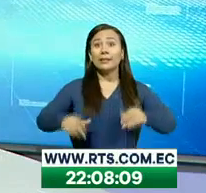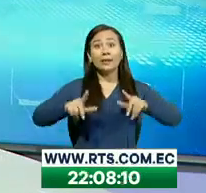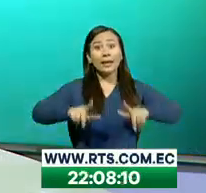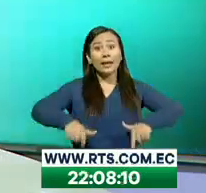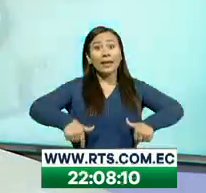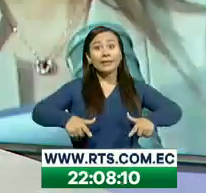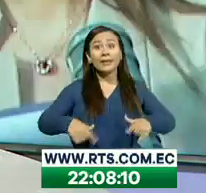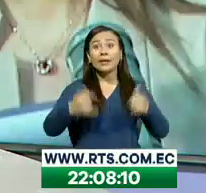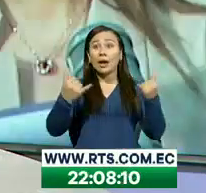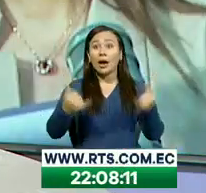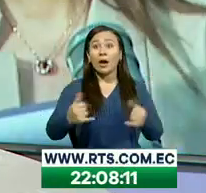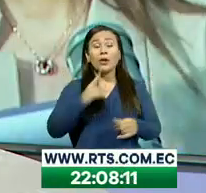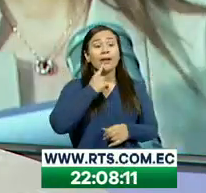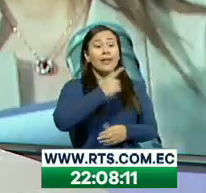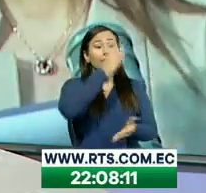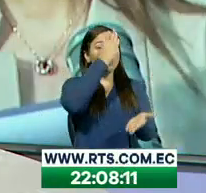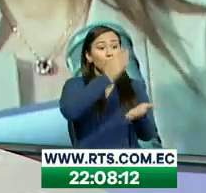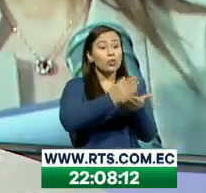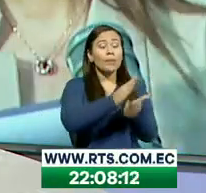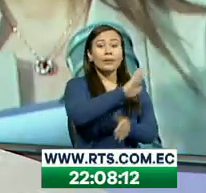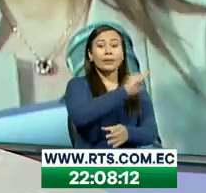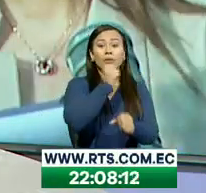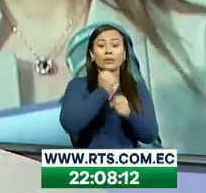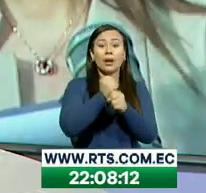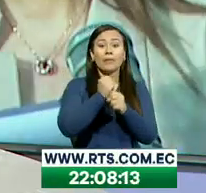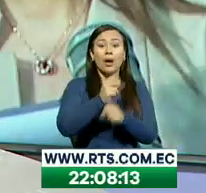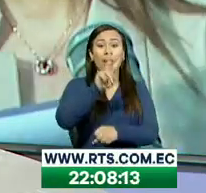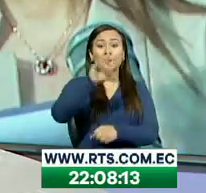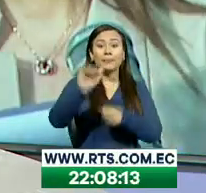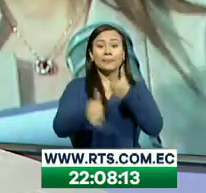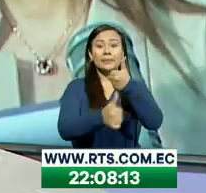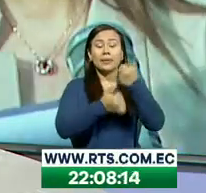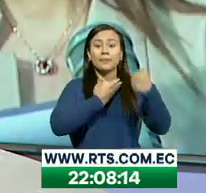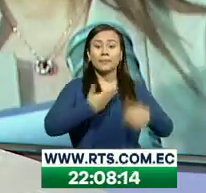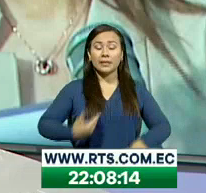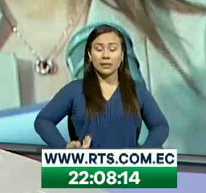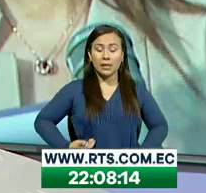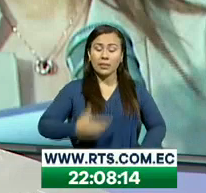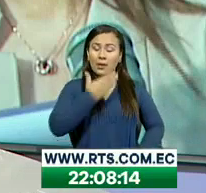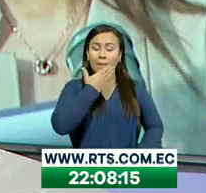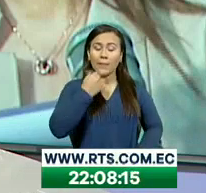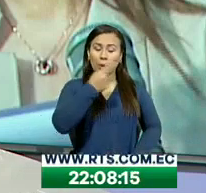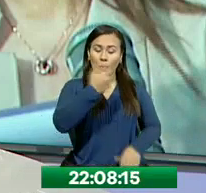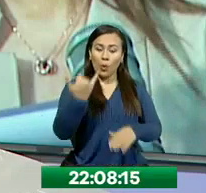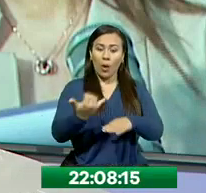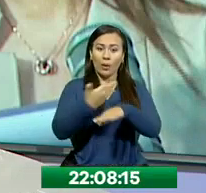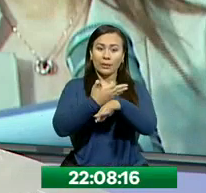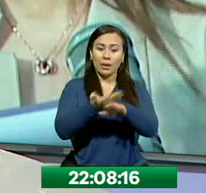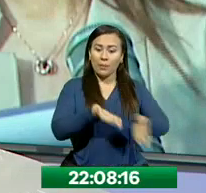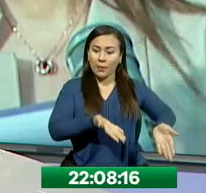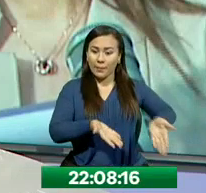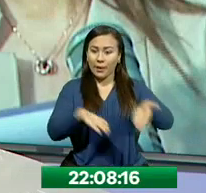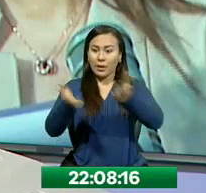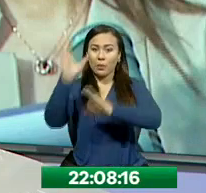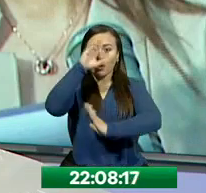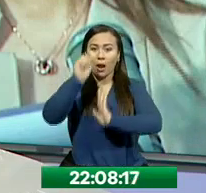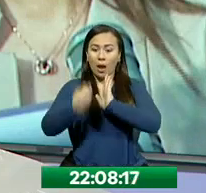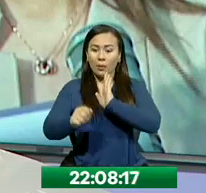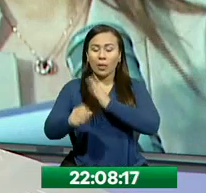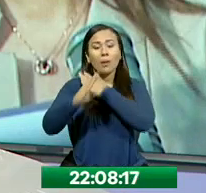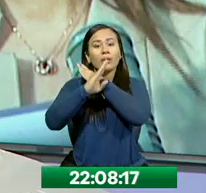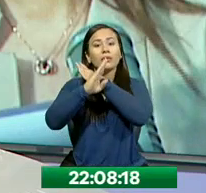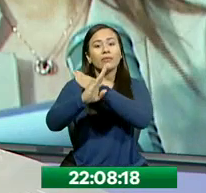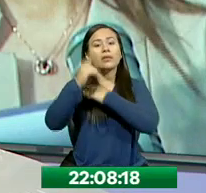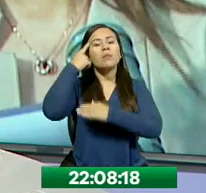Moreno retiró las funciones a la vicepresidenta María Alejandra Vicuña para que pueda ejercer su respectiva defensa ante las denuncias en su